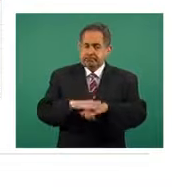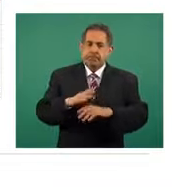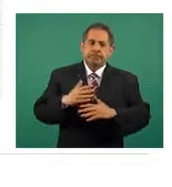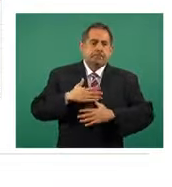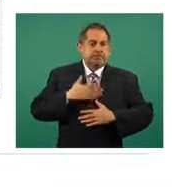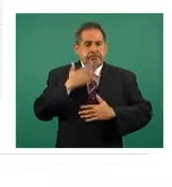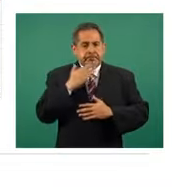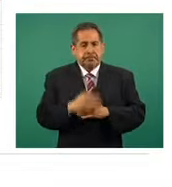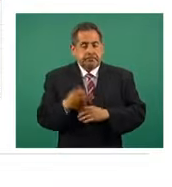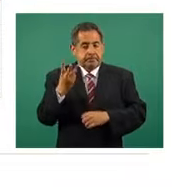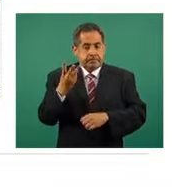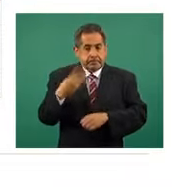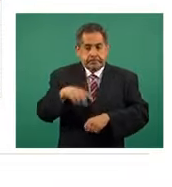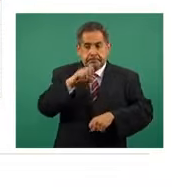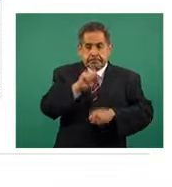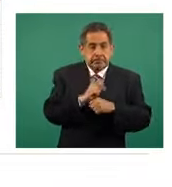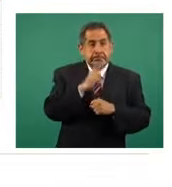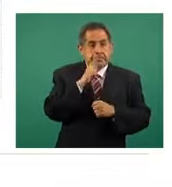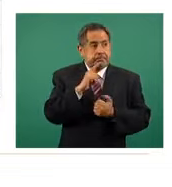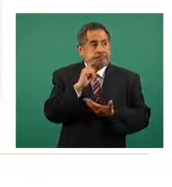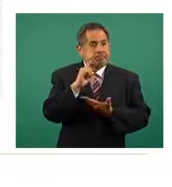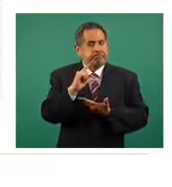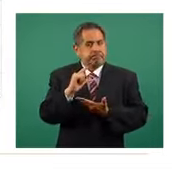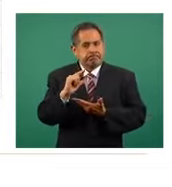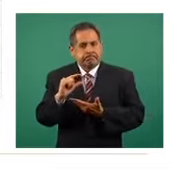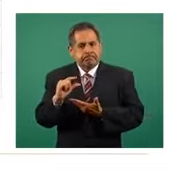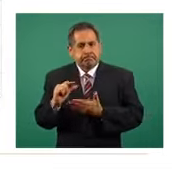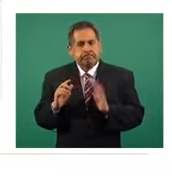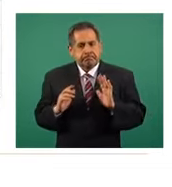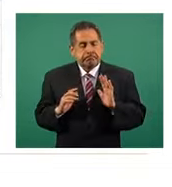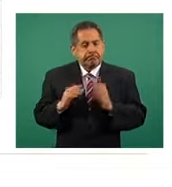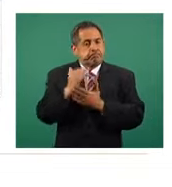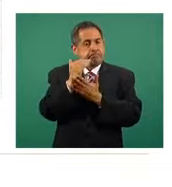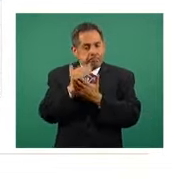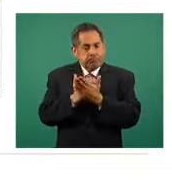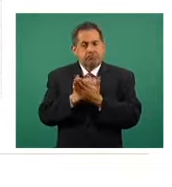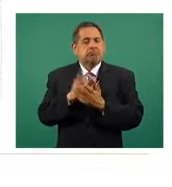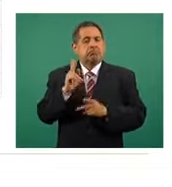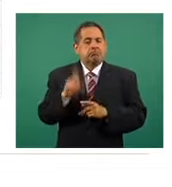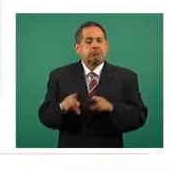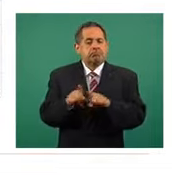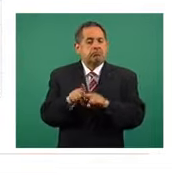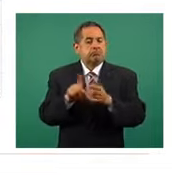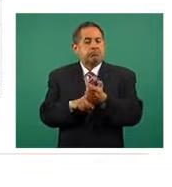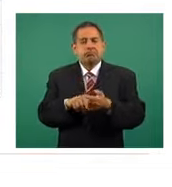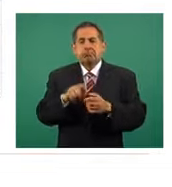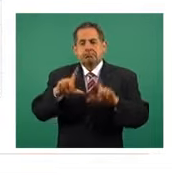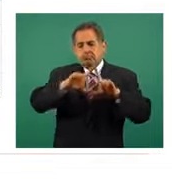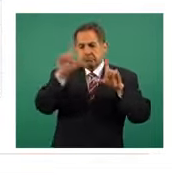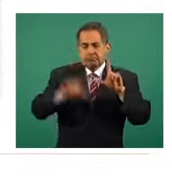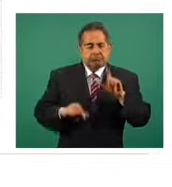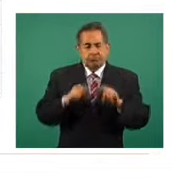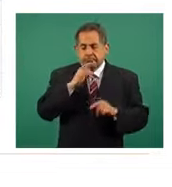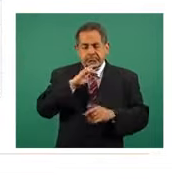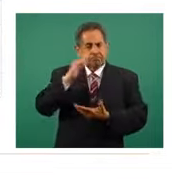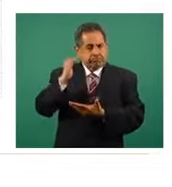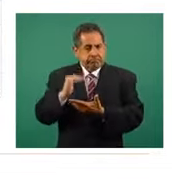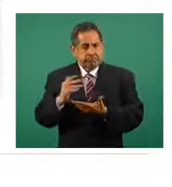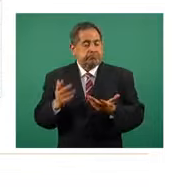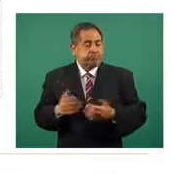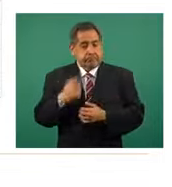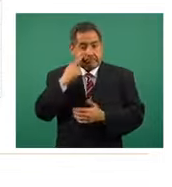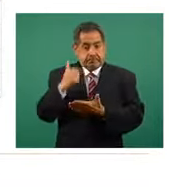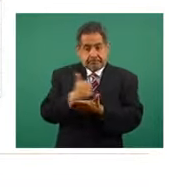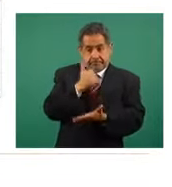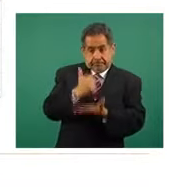alentador, 3 semanas consecutivas de reducción, con una intensidad de reducción muy semejante a lo que ocurre a nivel nacional. Verán ustedes que Ciudad